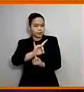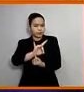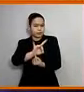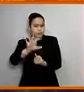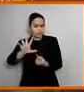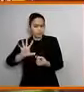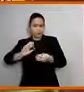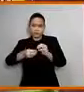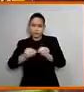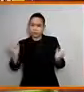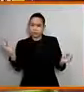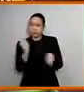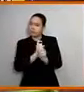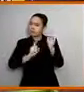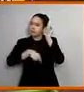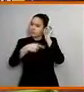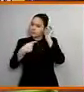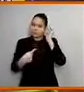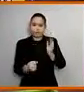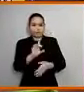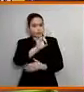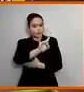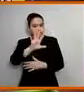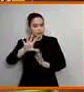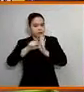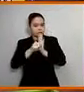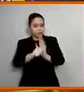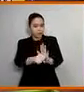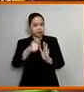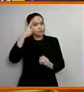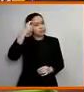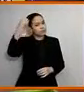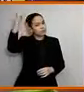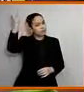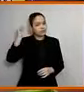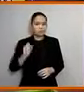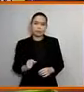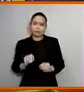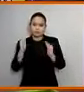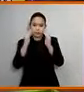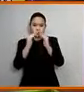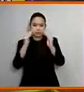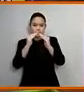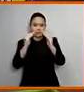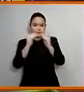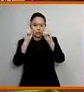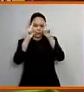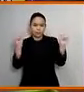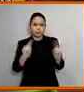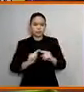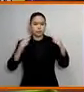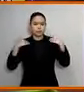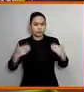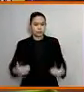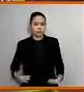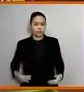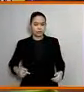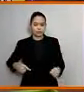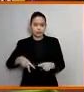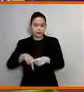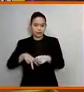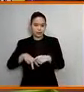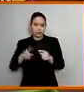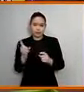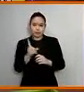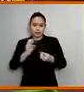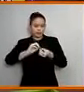5. Número ganador para la diaria 85 con su símbolo de sueños casa. En el cuadro del cuerpo lo pueden ubicar por el muslo derecho, números